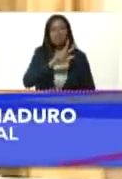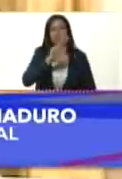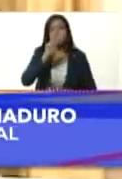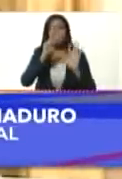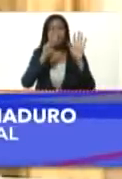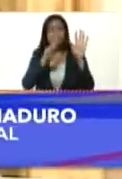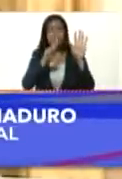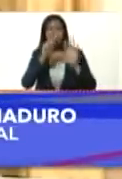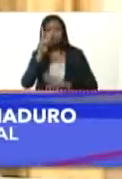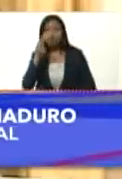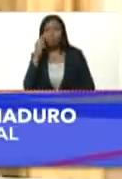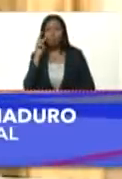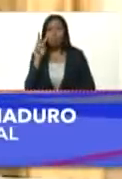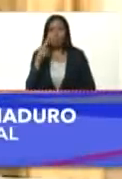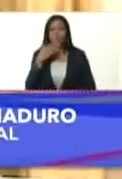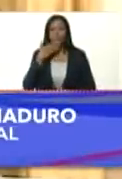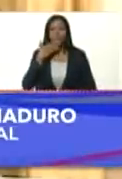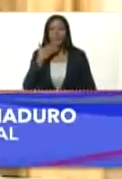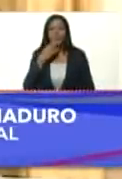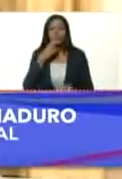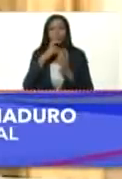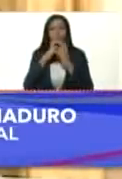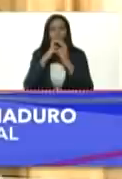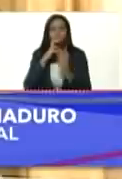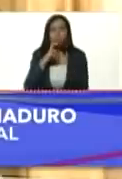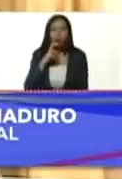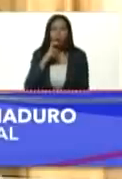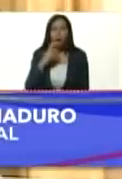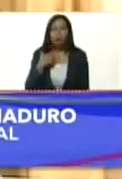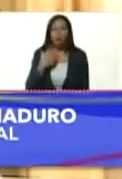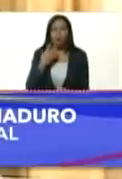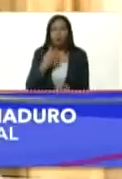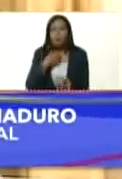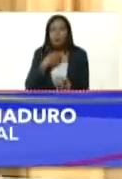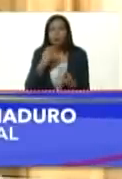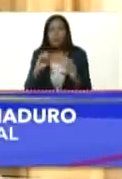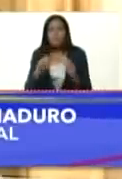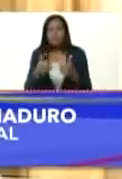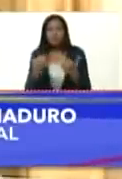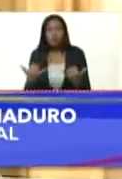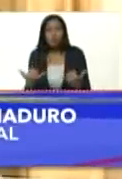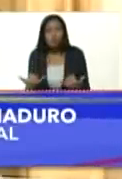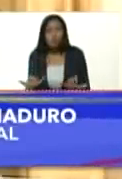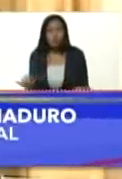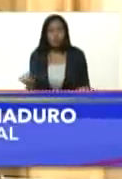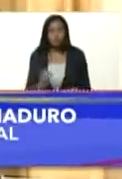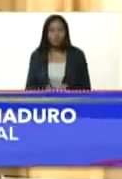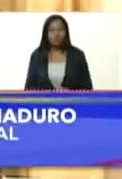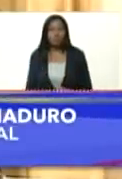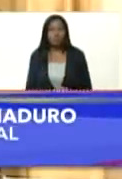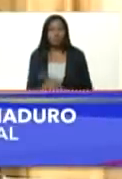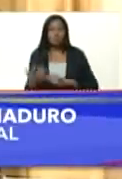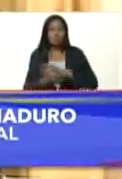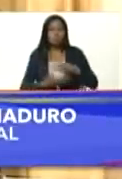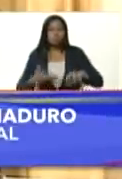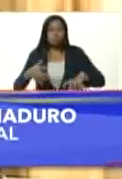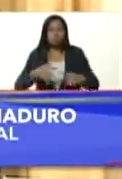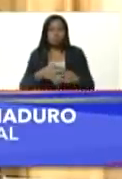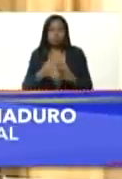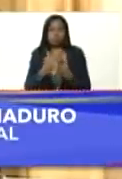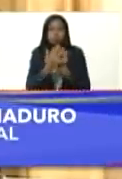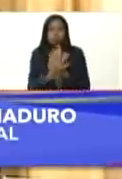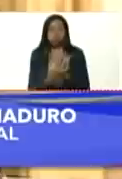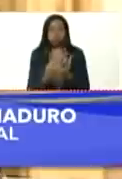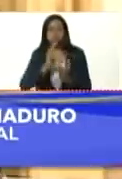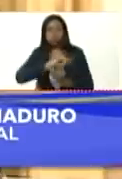Hay que verle la cara a eso. Y apenas está empezando la crisis